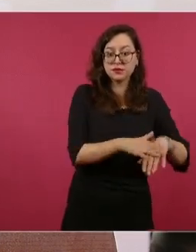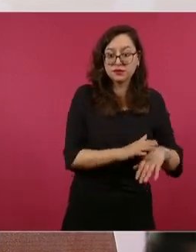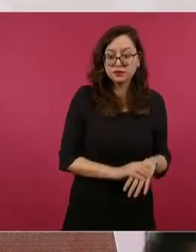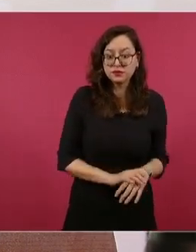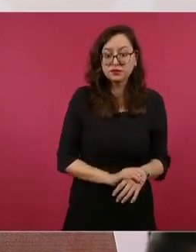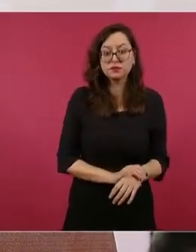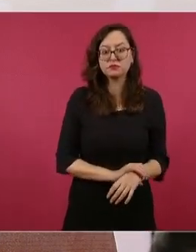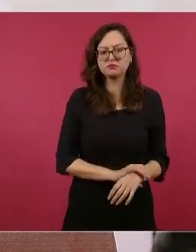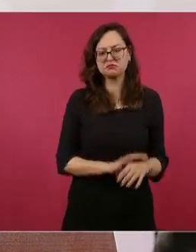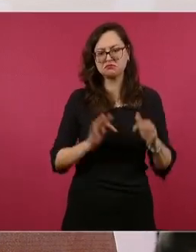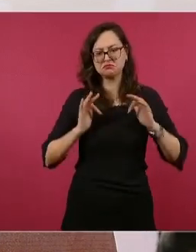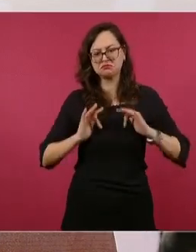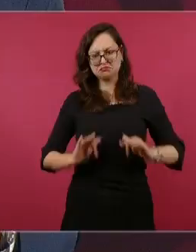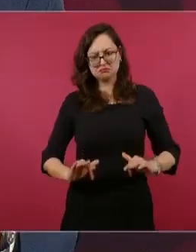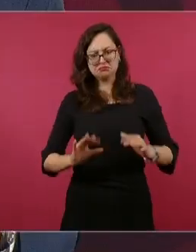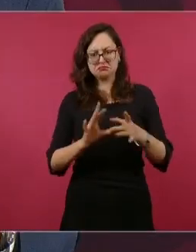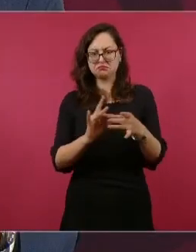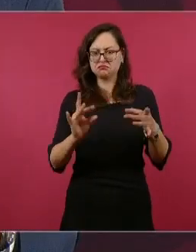claridad